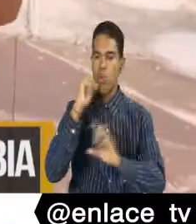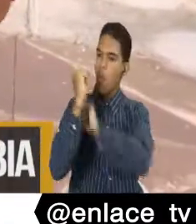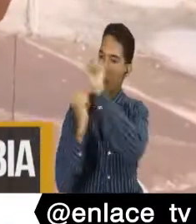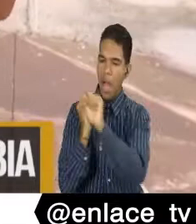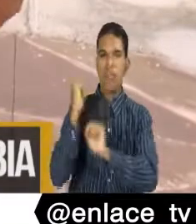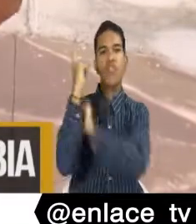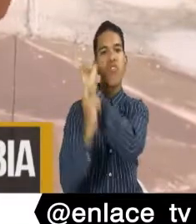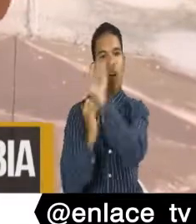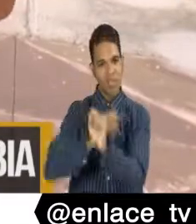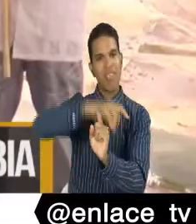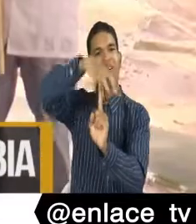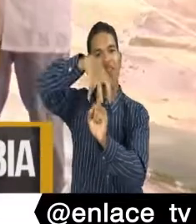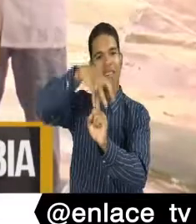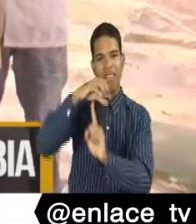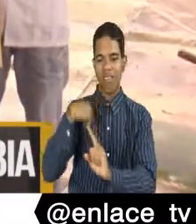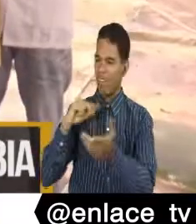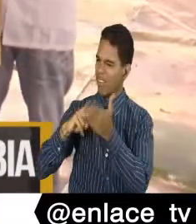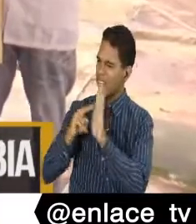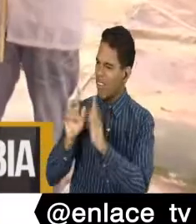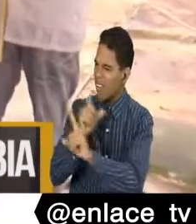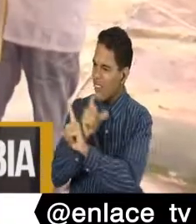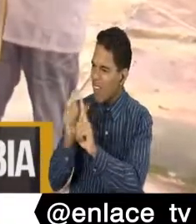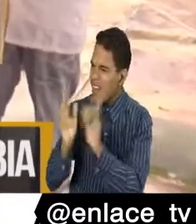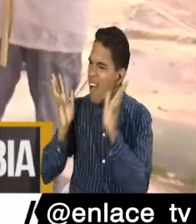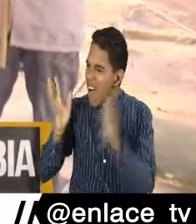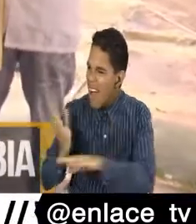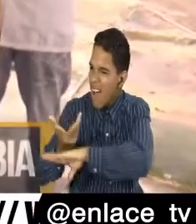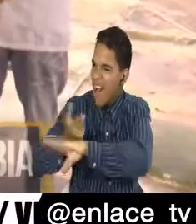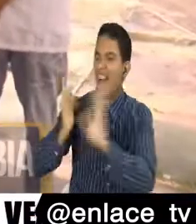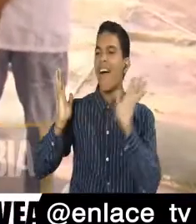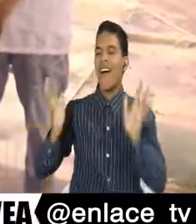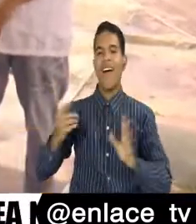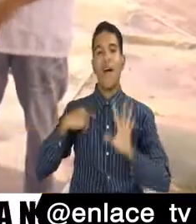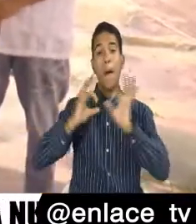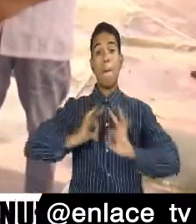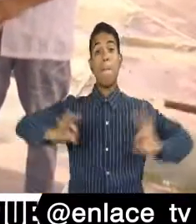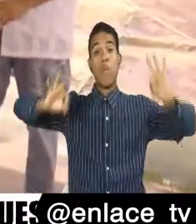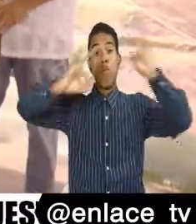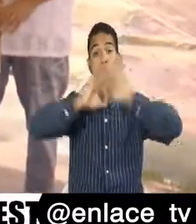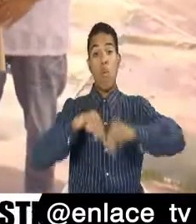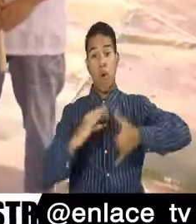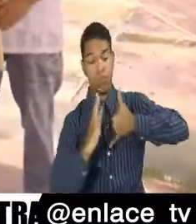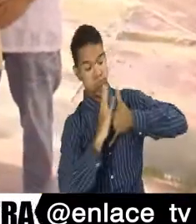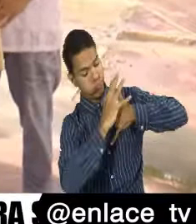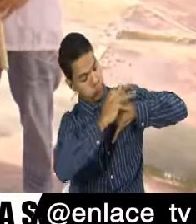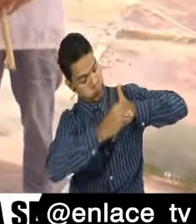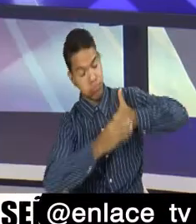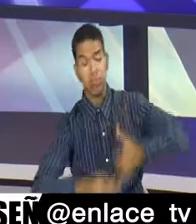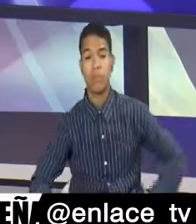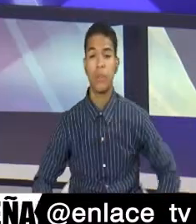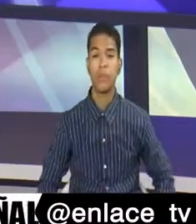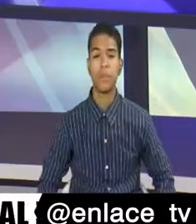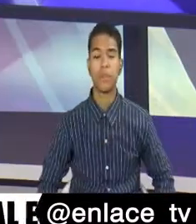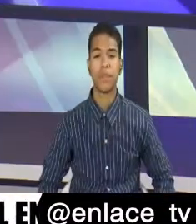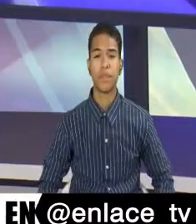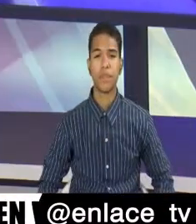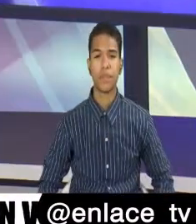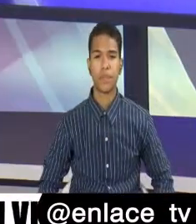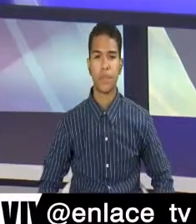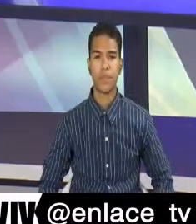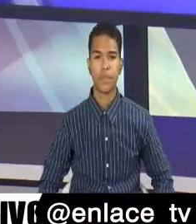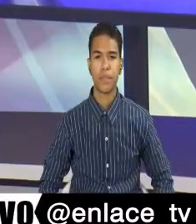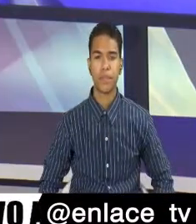por su significado cultural y folclórico es una de las más importantes del Caribe colombiano.